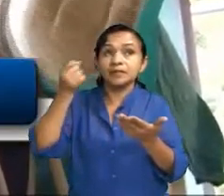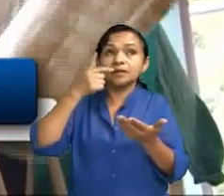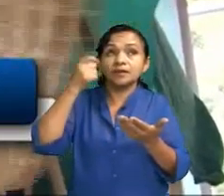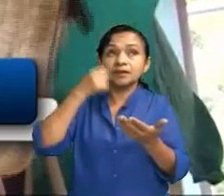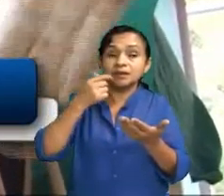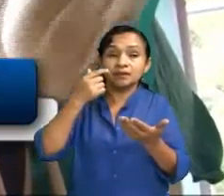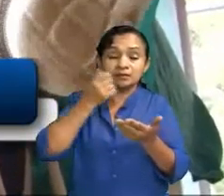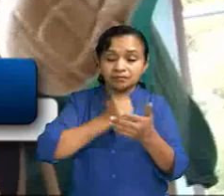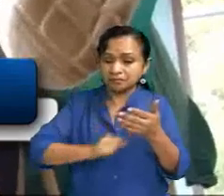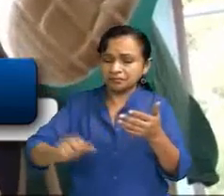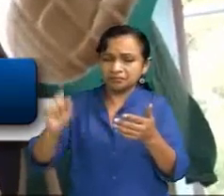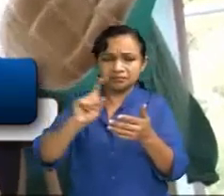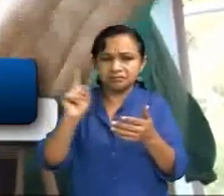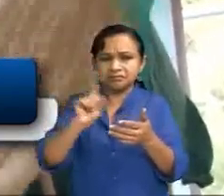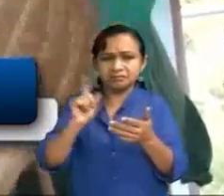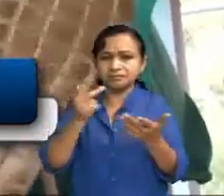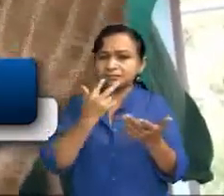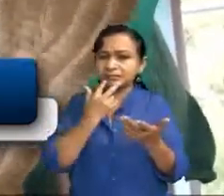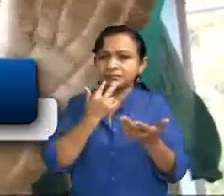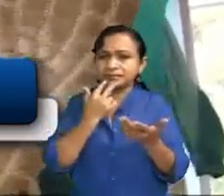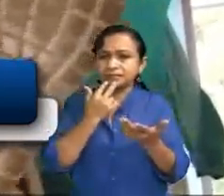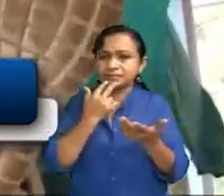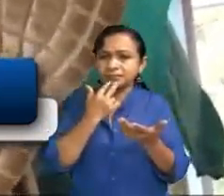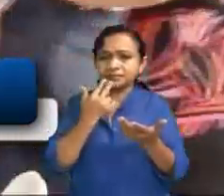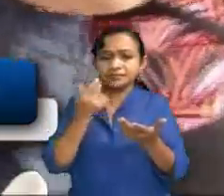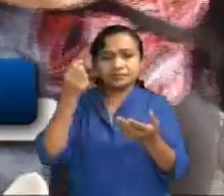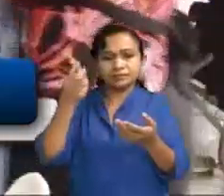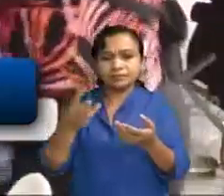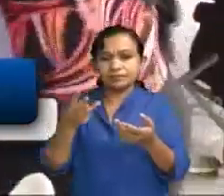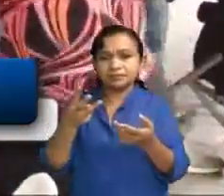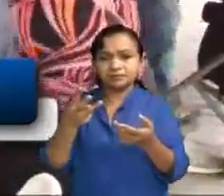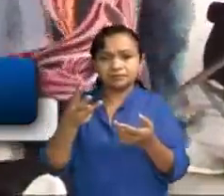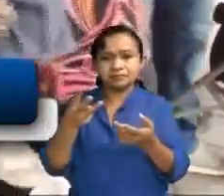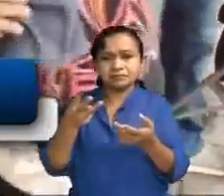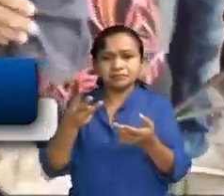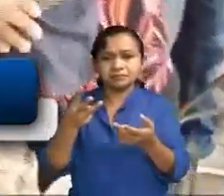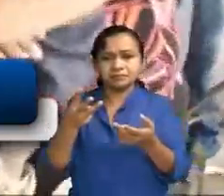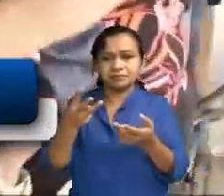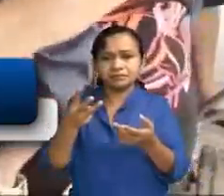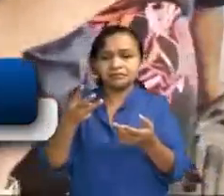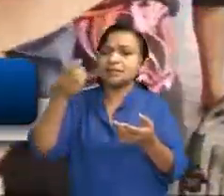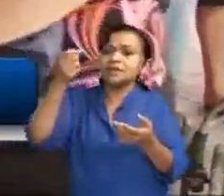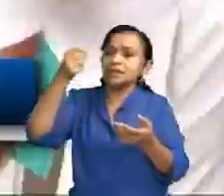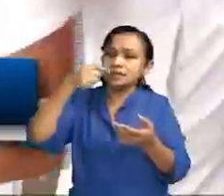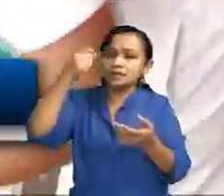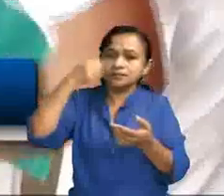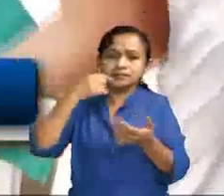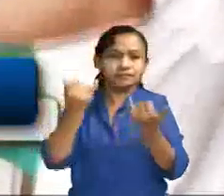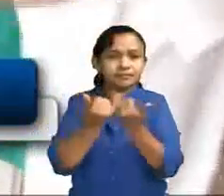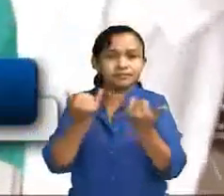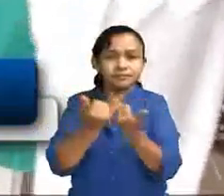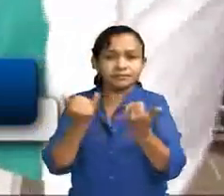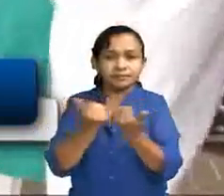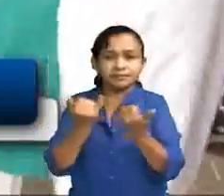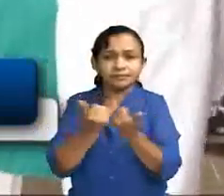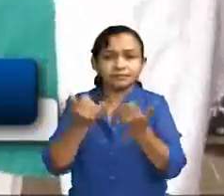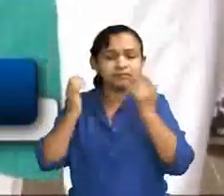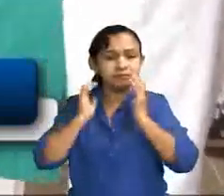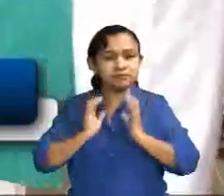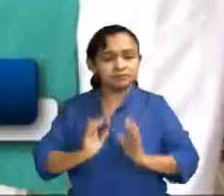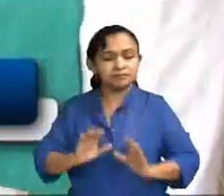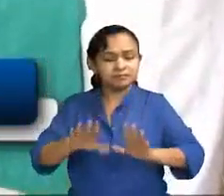que presente diarrea, es muy raro. Ya, y la tercera dosis, ya me imagino que ya menos. Sí, porque ya el cuerpo ya